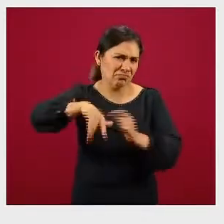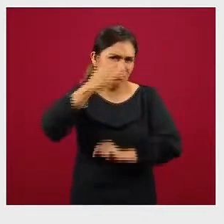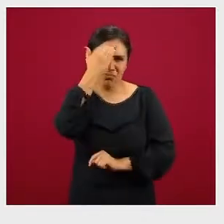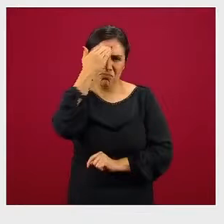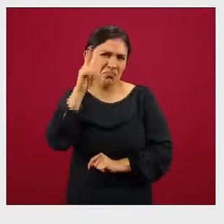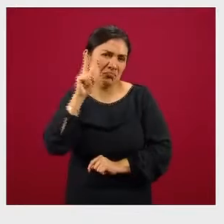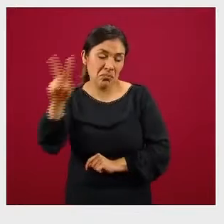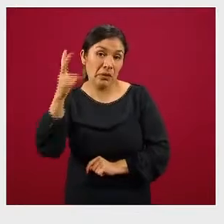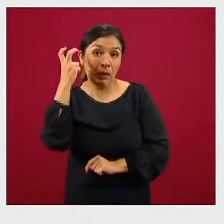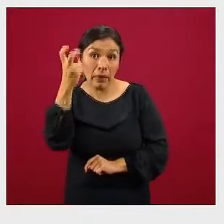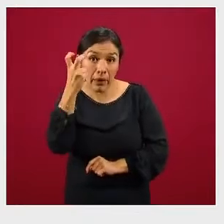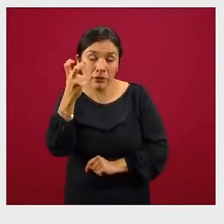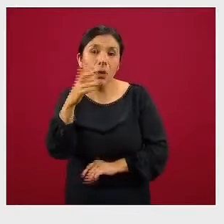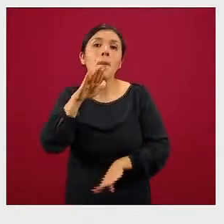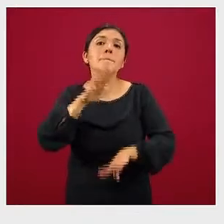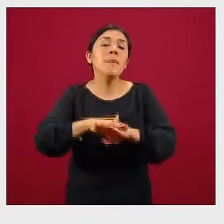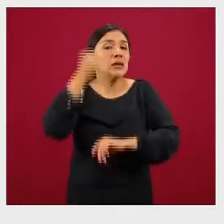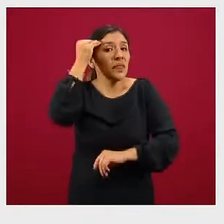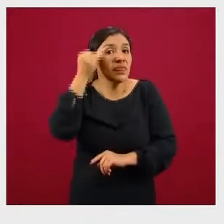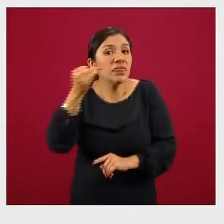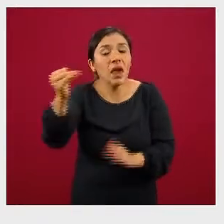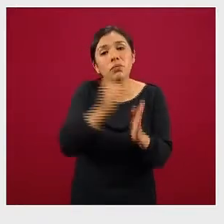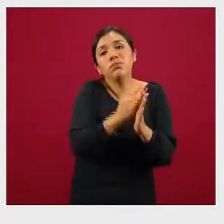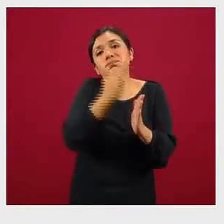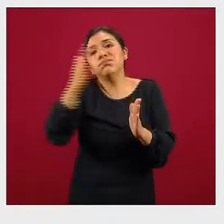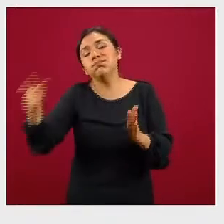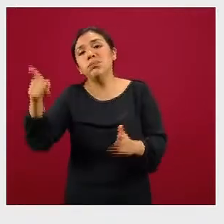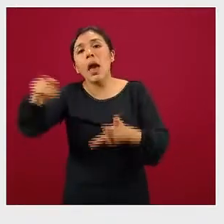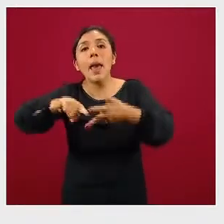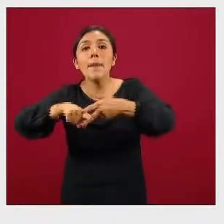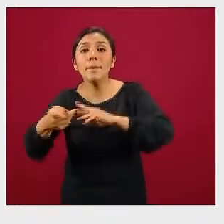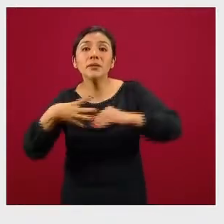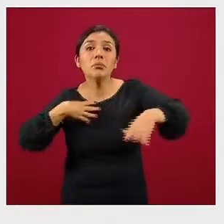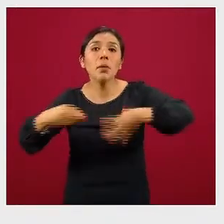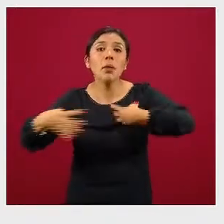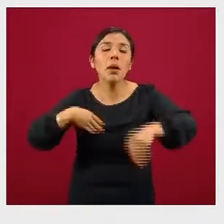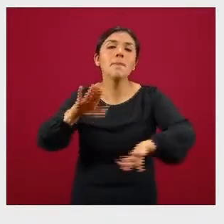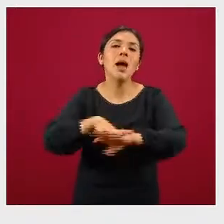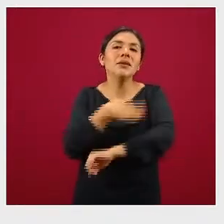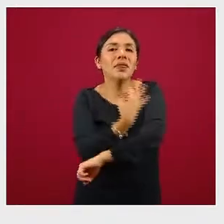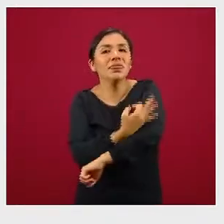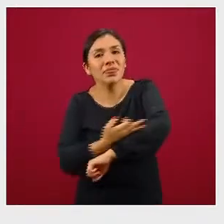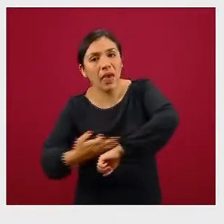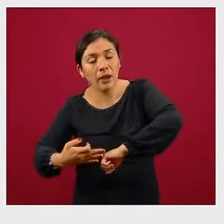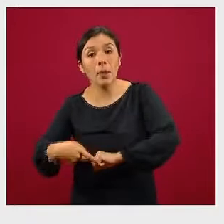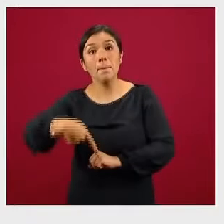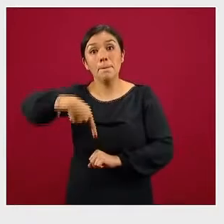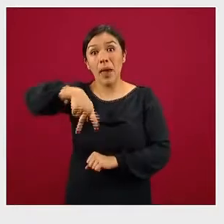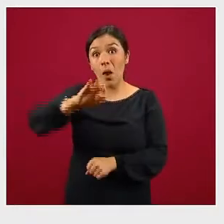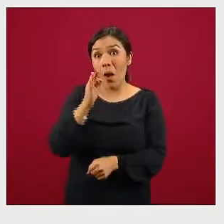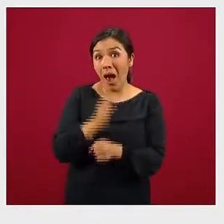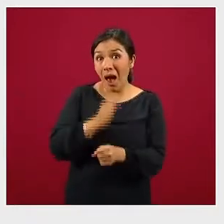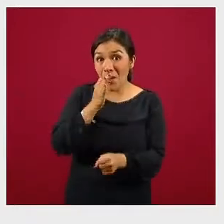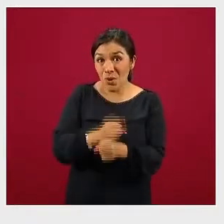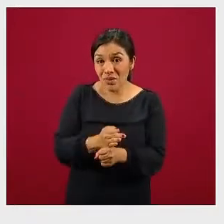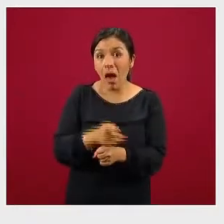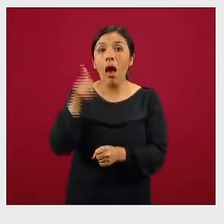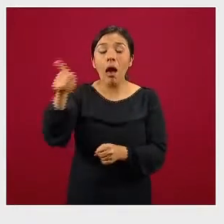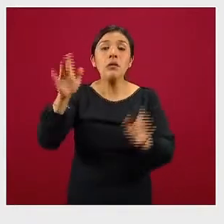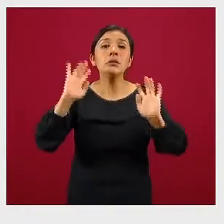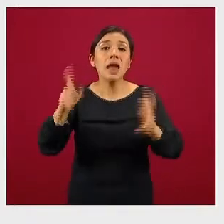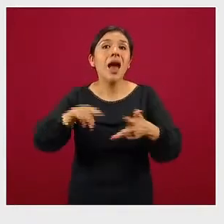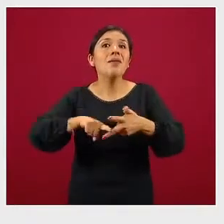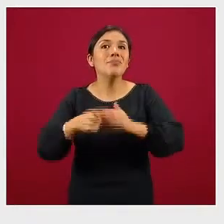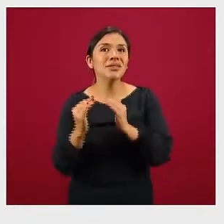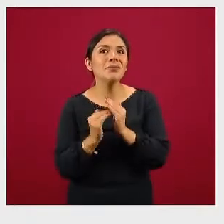conocemos, y esto retardó el inicio de la epidemia, vean ustedes, aquí, pero en este momento empezó